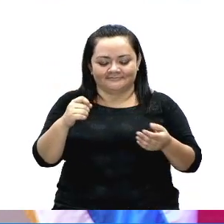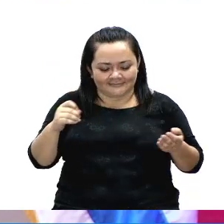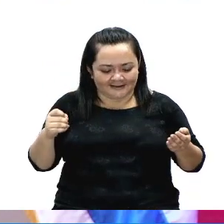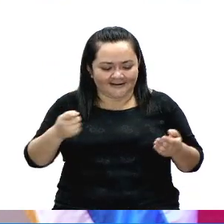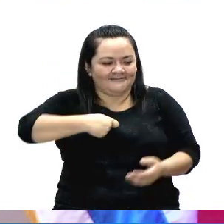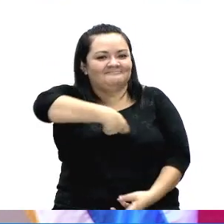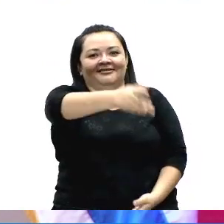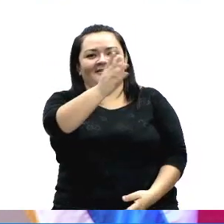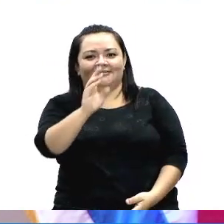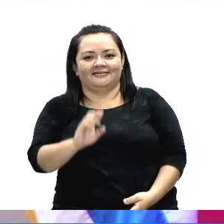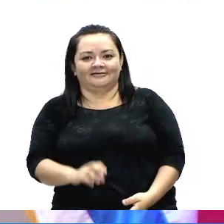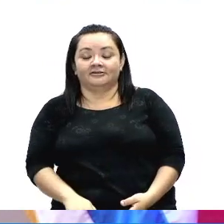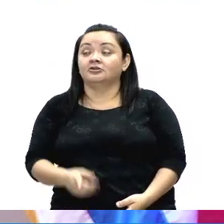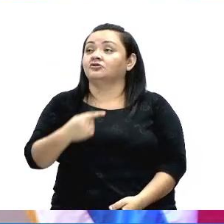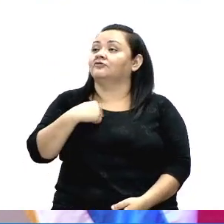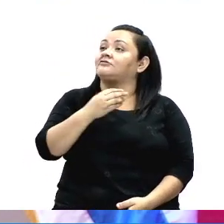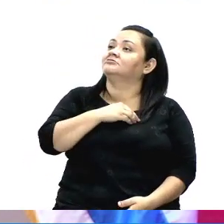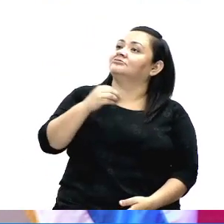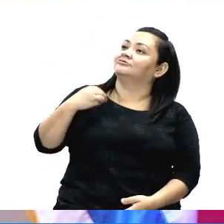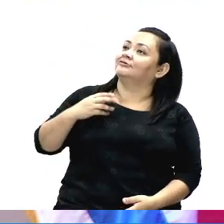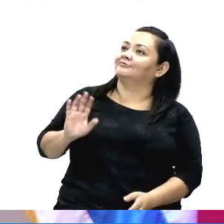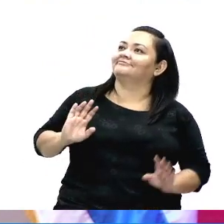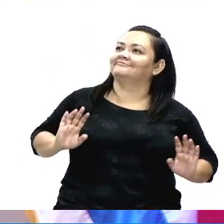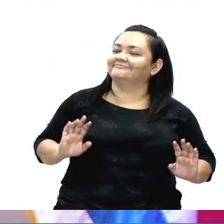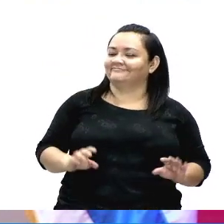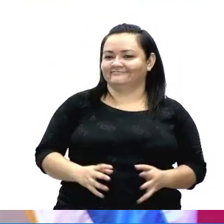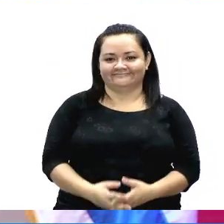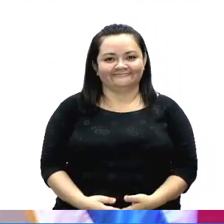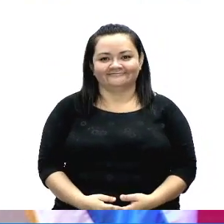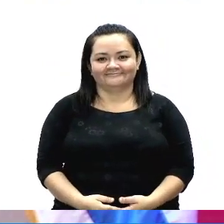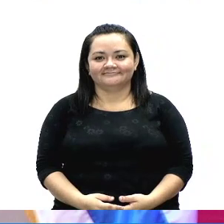entiende es que voy a hacer doctor le dije yo para que me